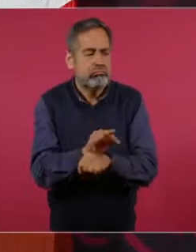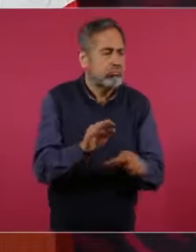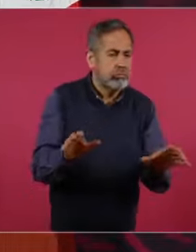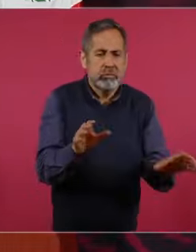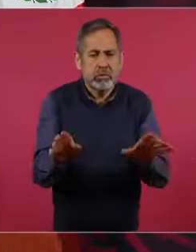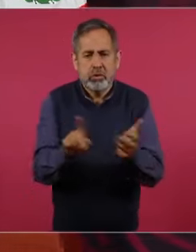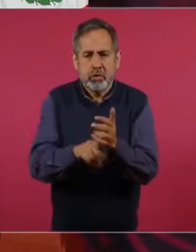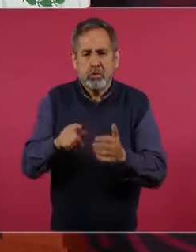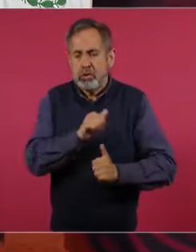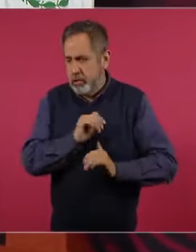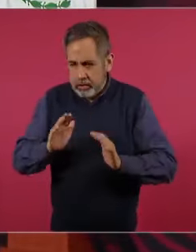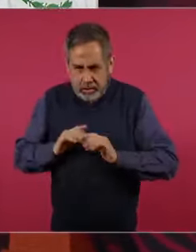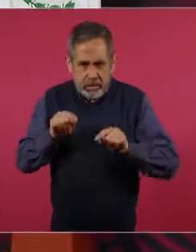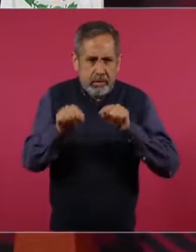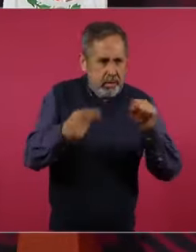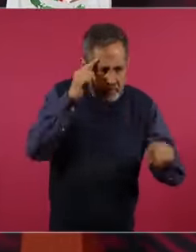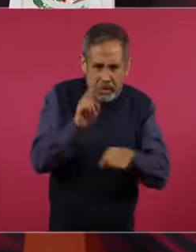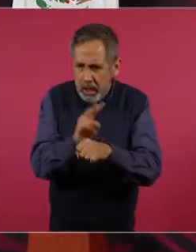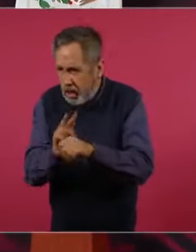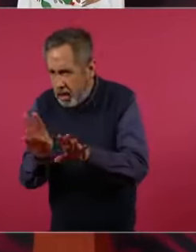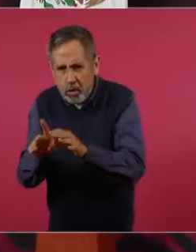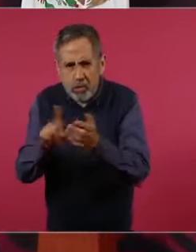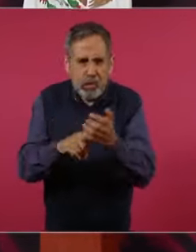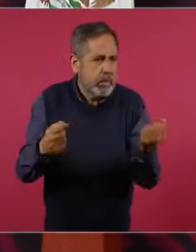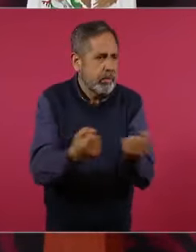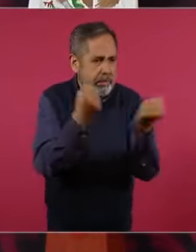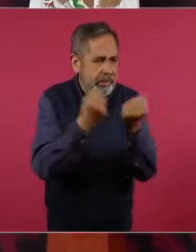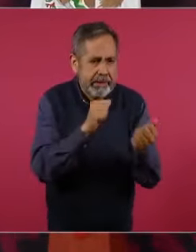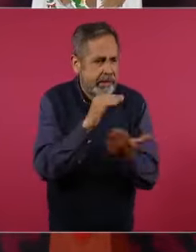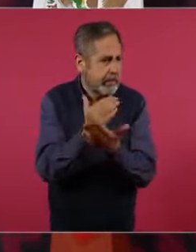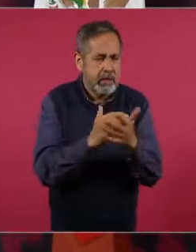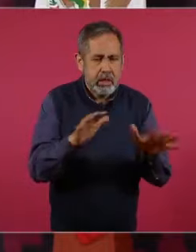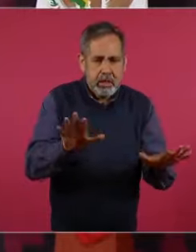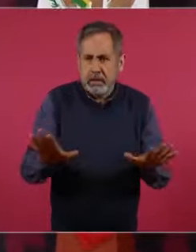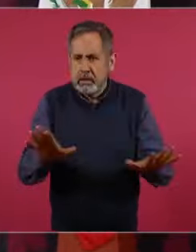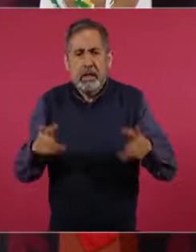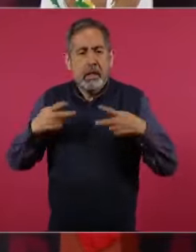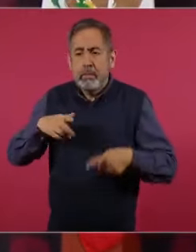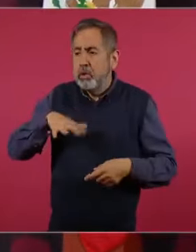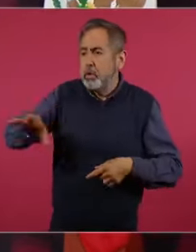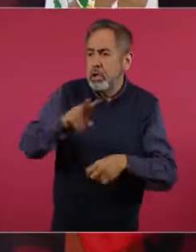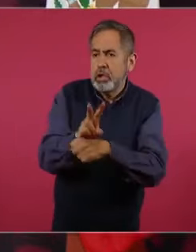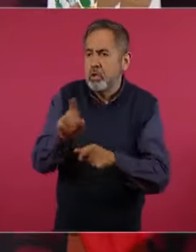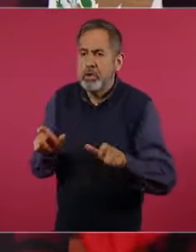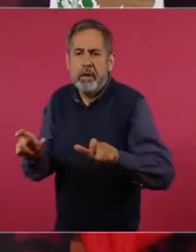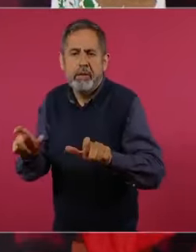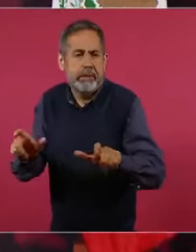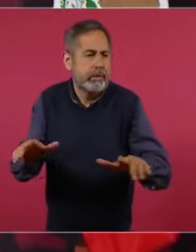de las Fuerzas Armadas para cuidar que no hay enfrentamiento, para cuidar a la población